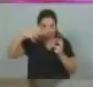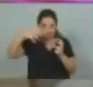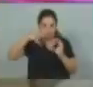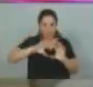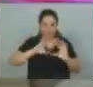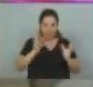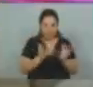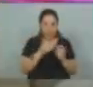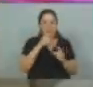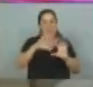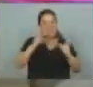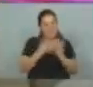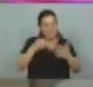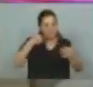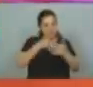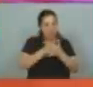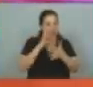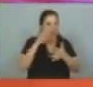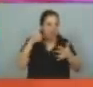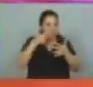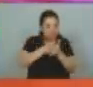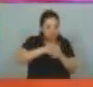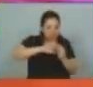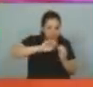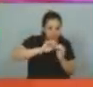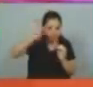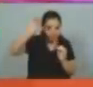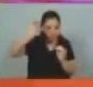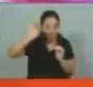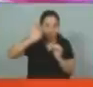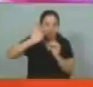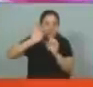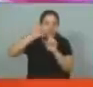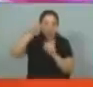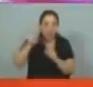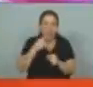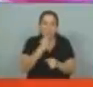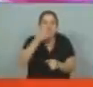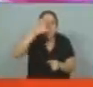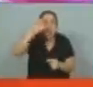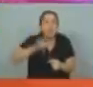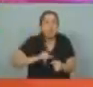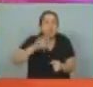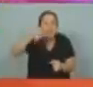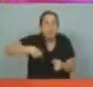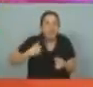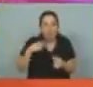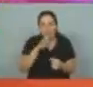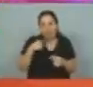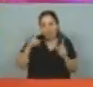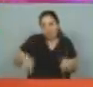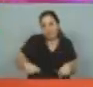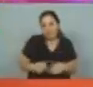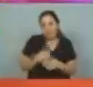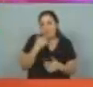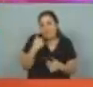Luna. Y aparece... Oh, bueno. Y hay un poquito de agua también. Está bien, pero la luz, ¿de dónde la sacás? ¿Qué sé yo? Yo no